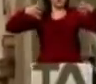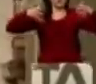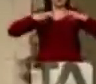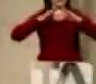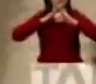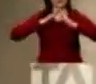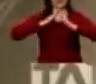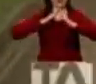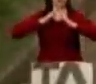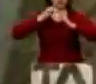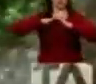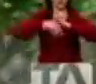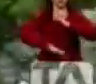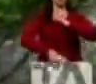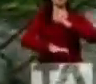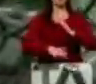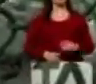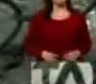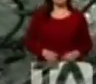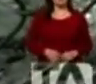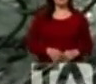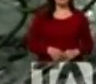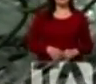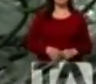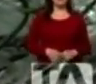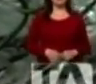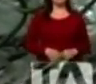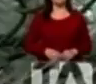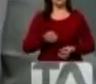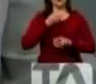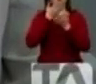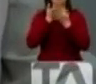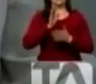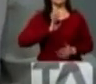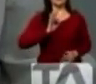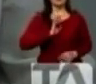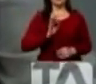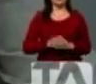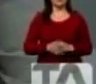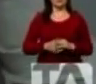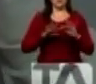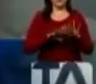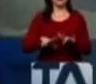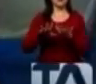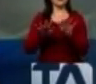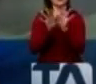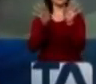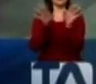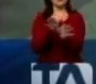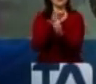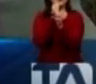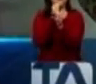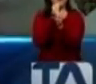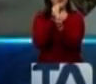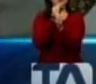que han dejado al centro al borde de la quebrada. El informe técnico que hemos recibido de la Secretaría General de Seguridad